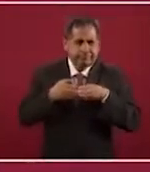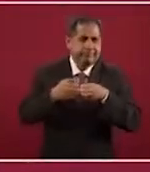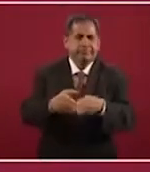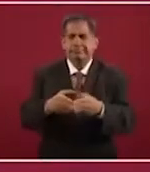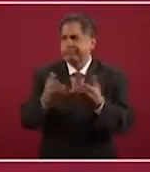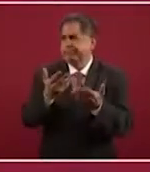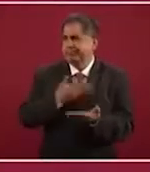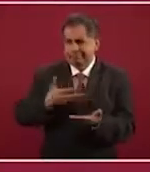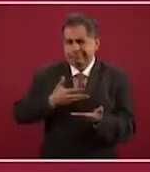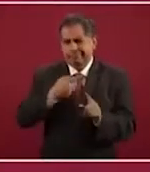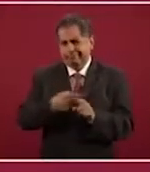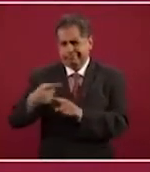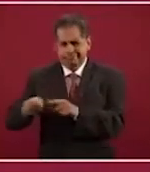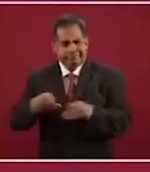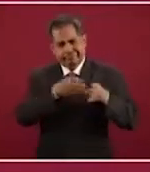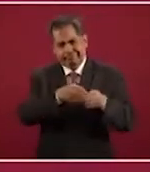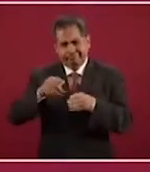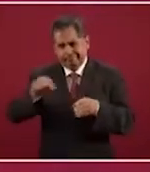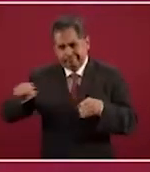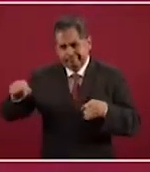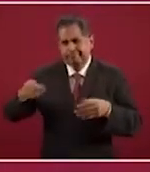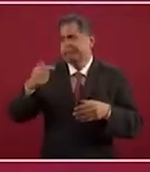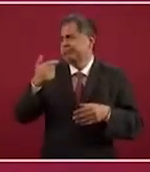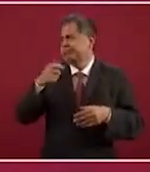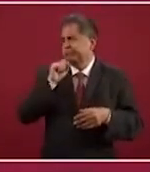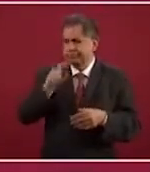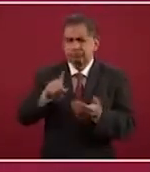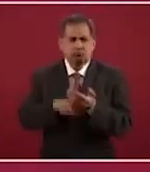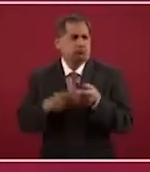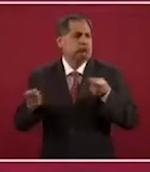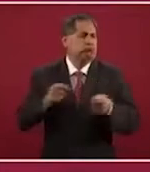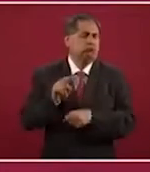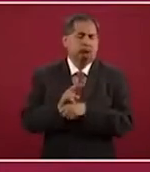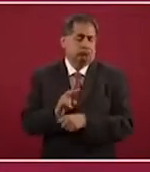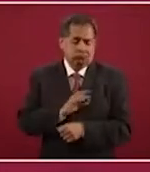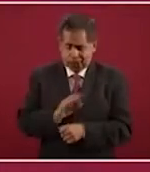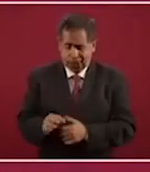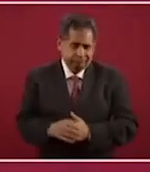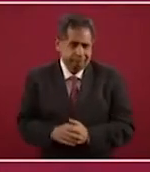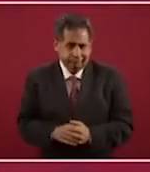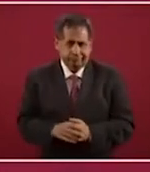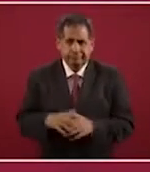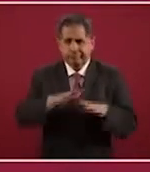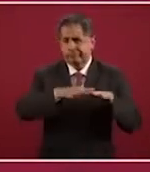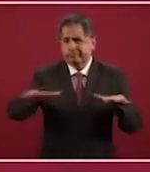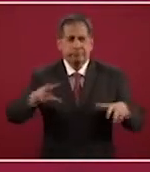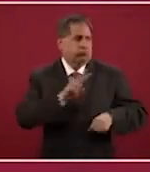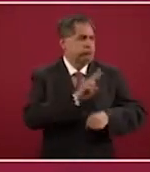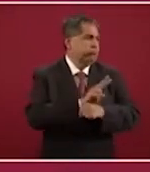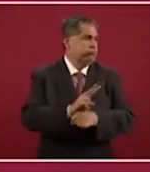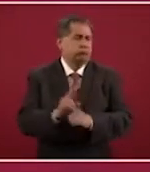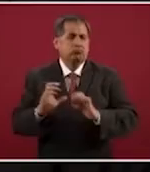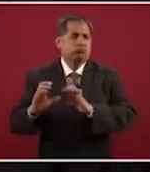embarcaciones, tiene el control del mar